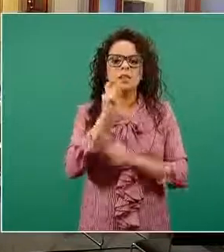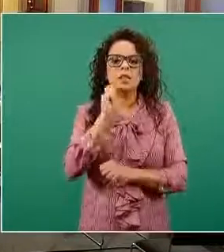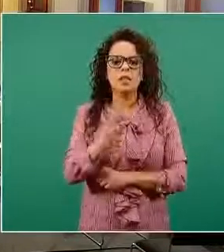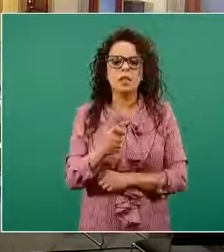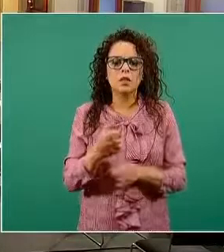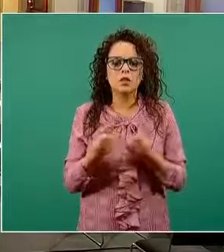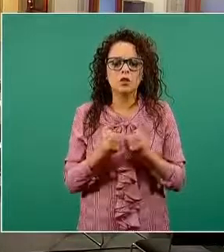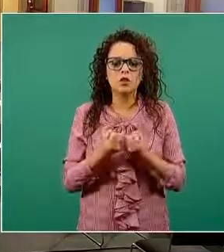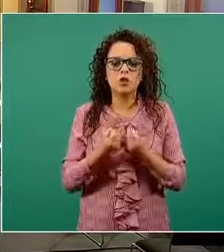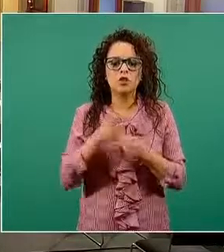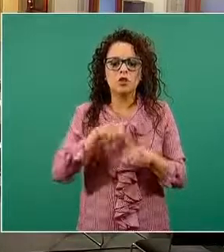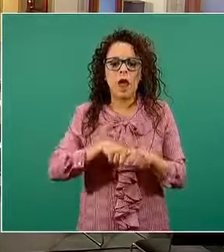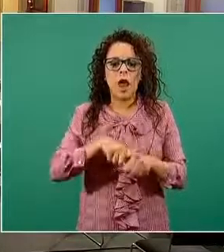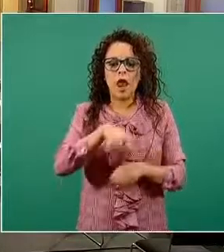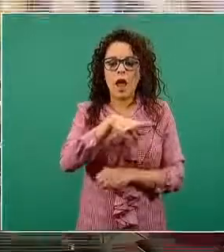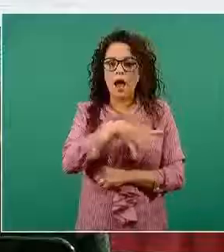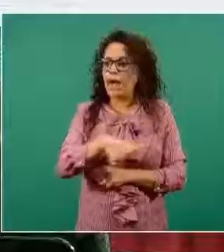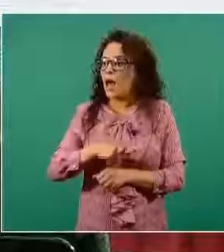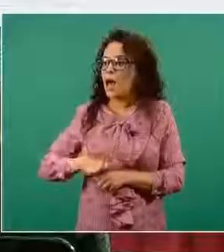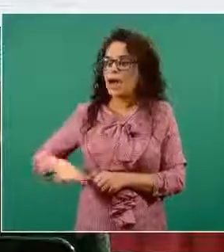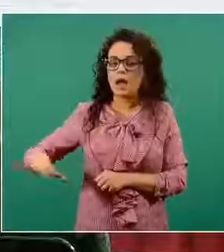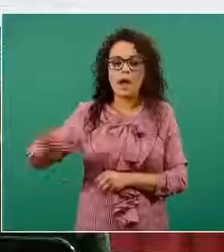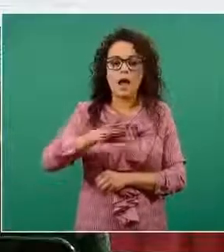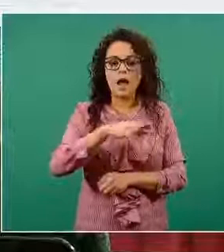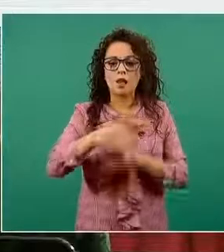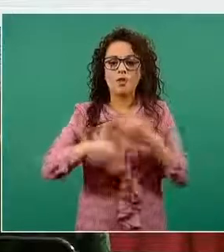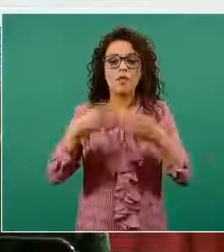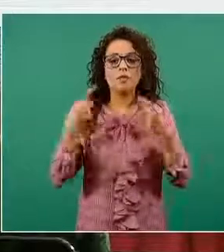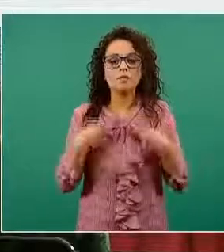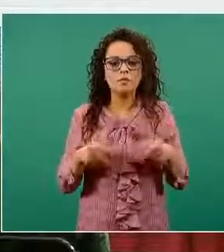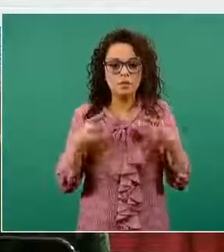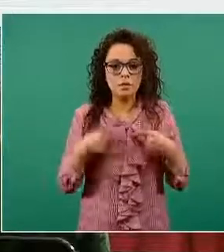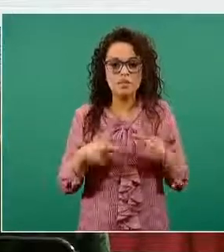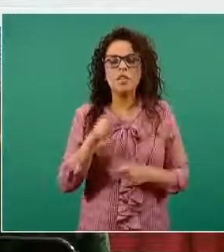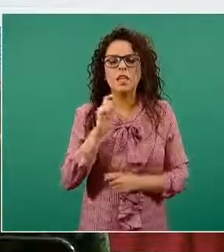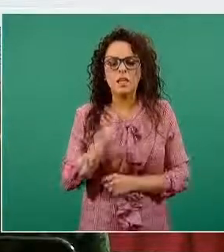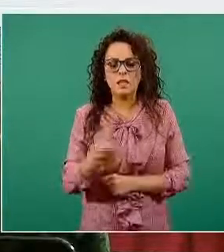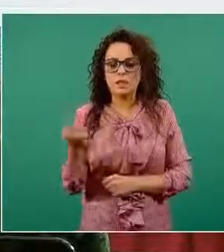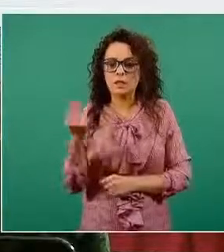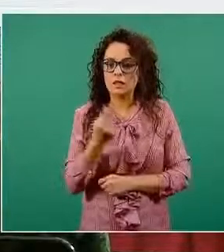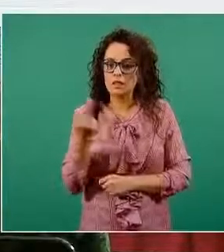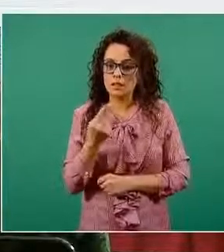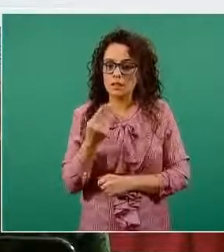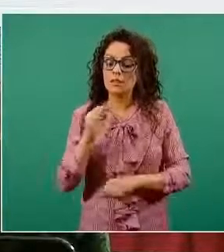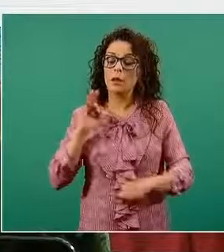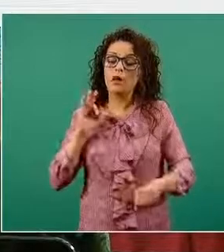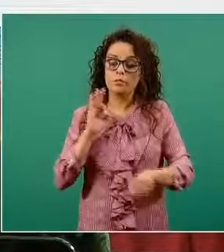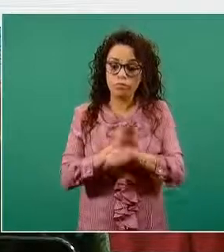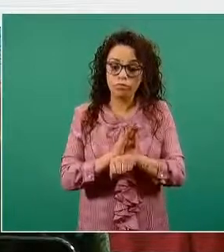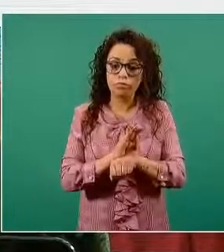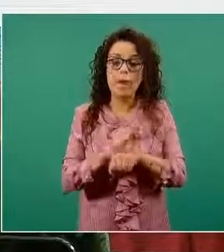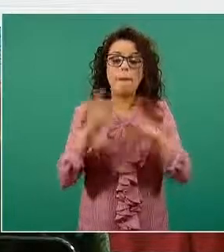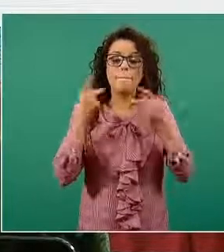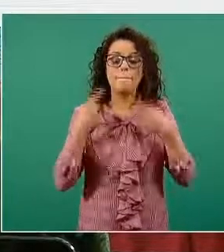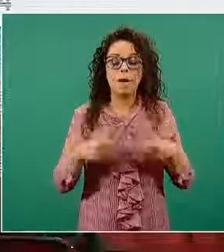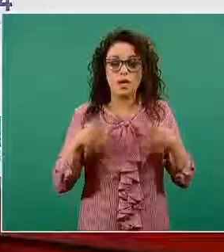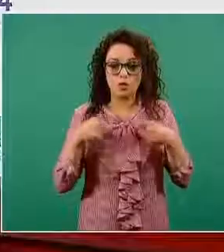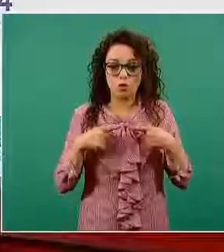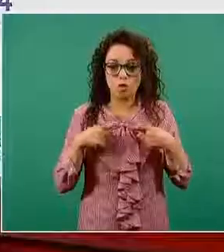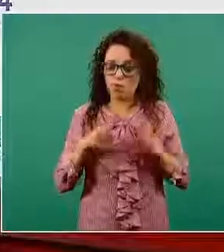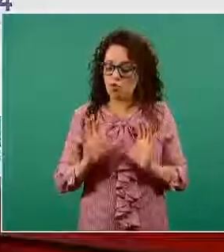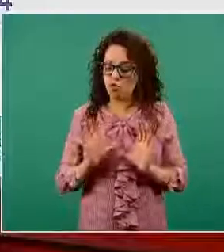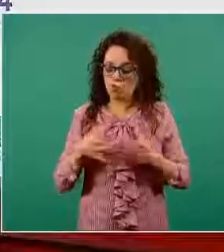un objetivo general de población que es proteger a las personas en su